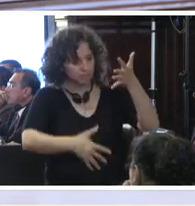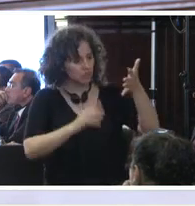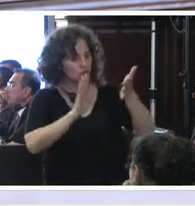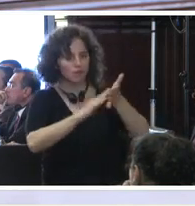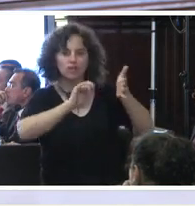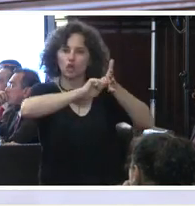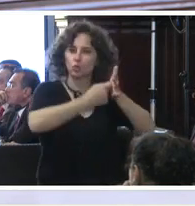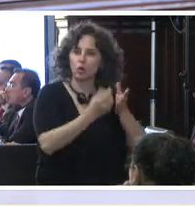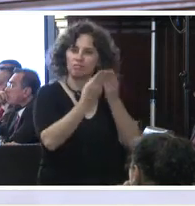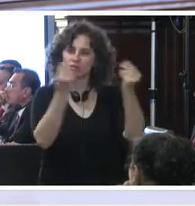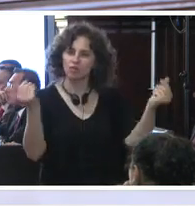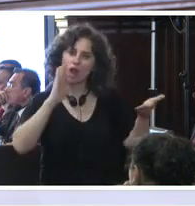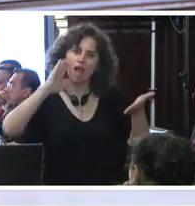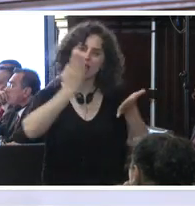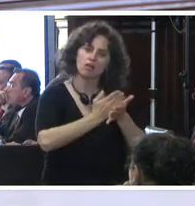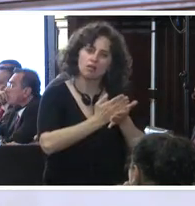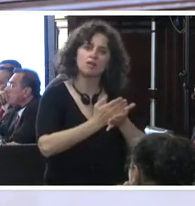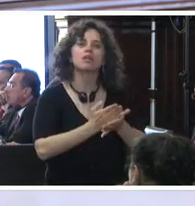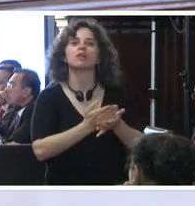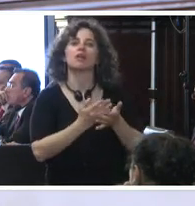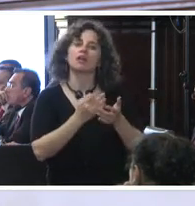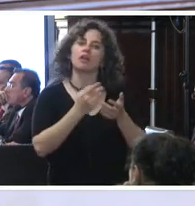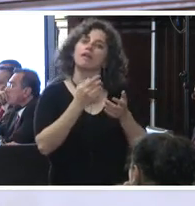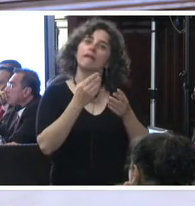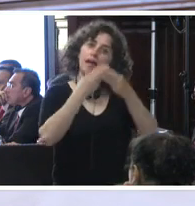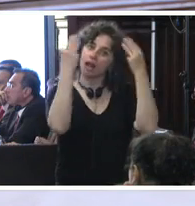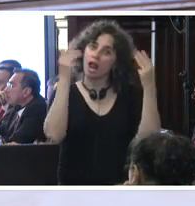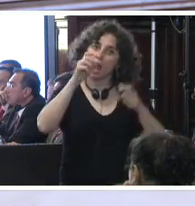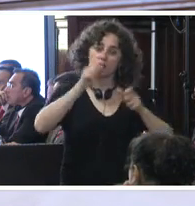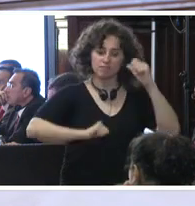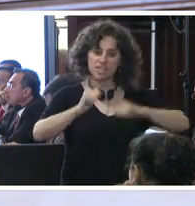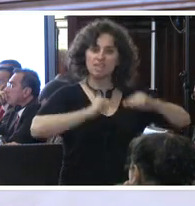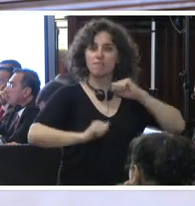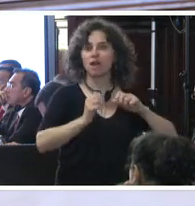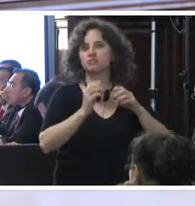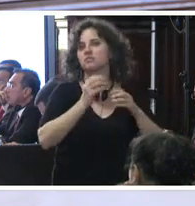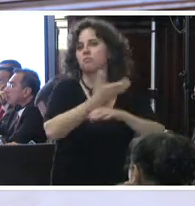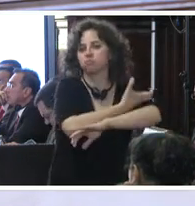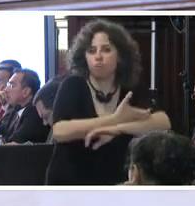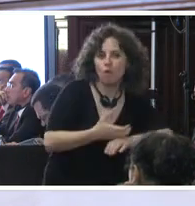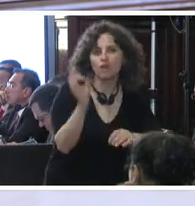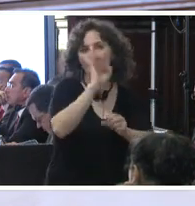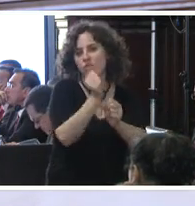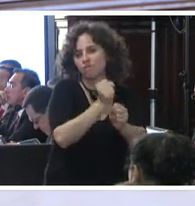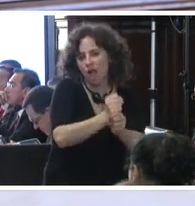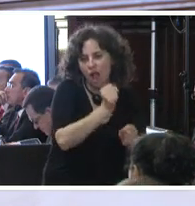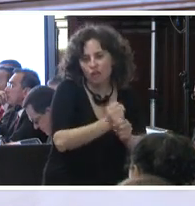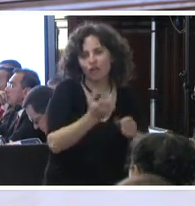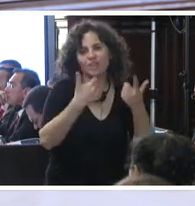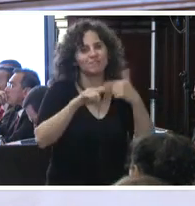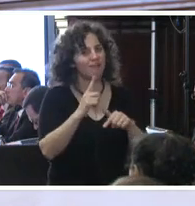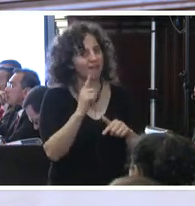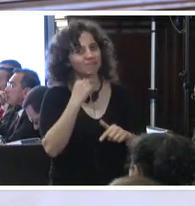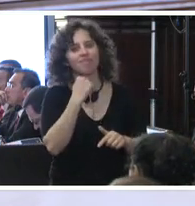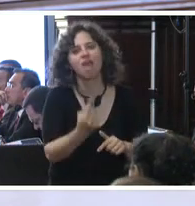tortura, desaparición, de ejecuciones, en general las víctimas son de clase bajo trabajadora, lo que las hace más